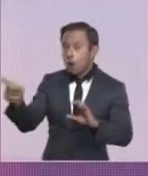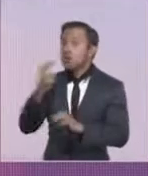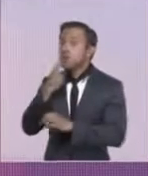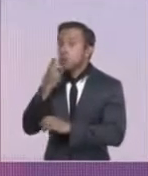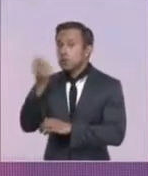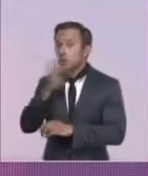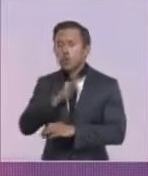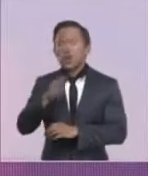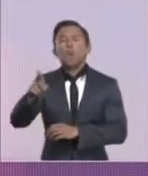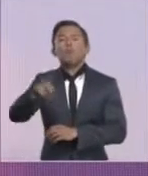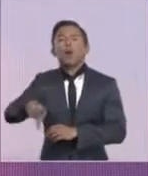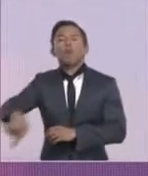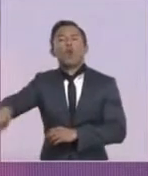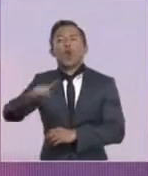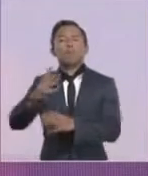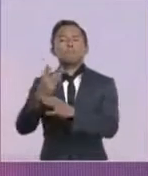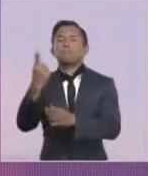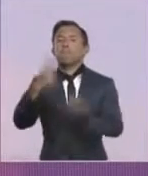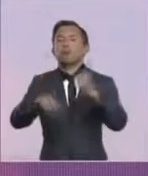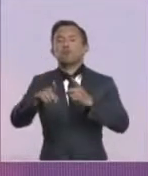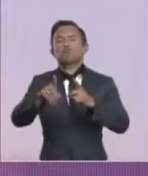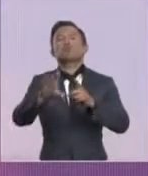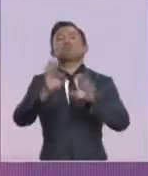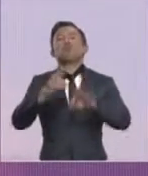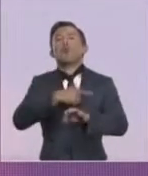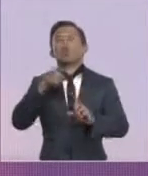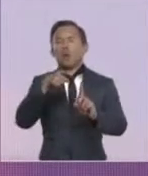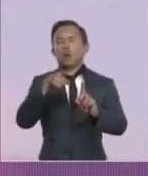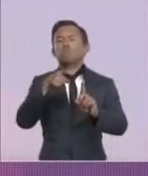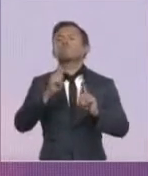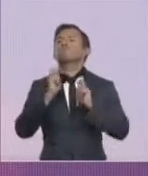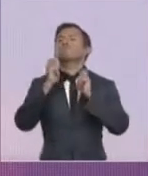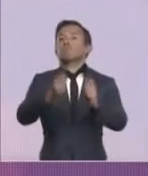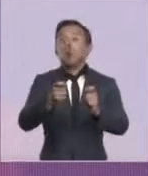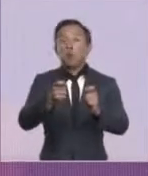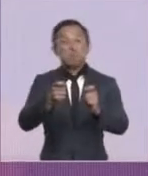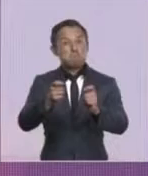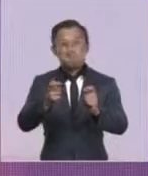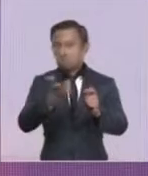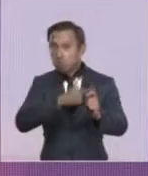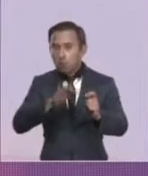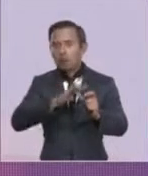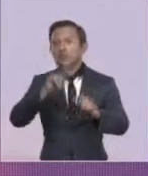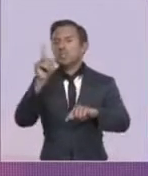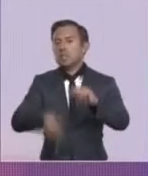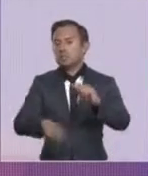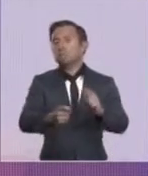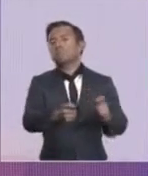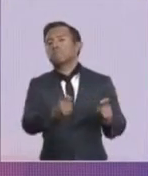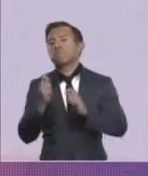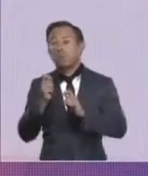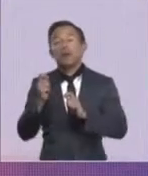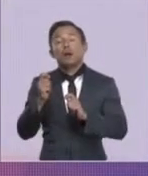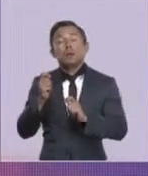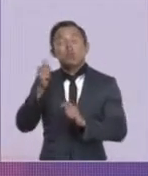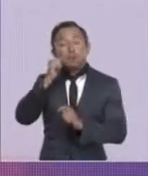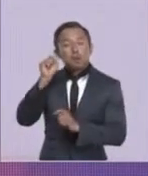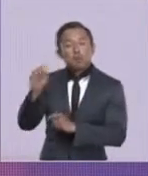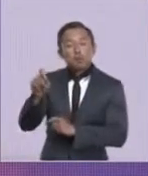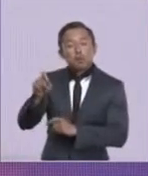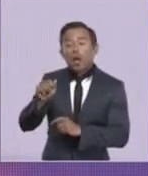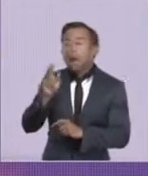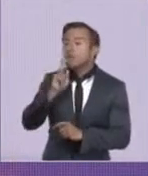de la recuperación de los espacios públicos y una nueva estrategia que incluya la desmantelación de los grupos del crimen organizado, así como